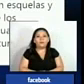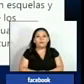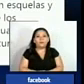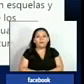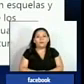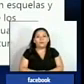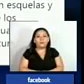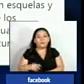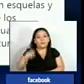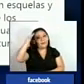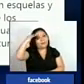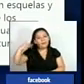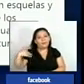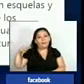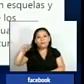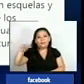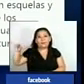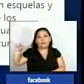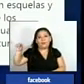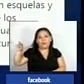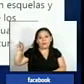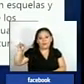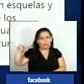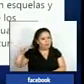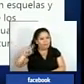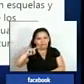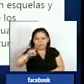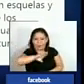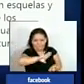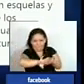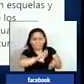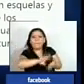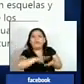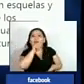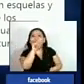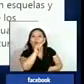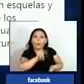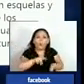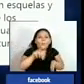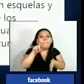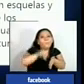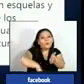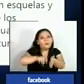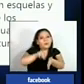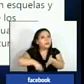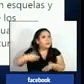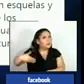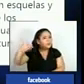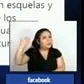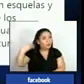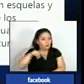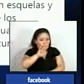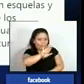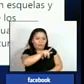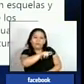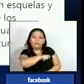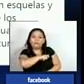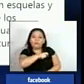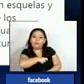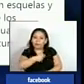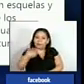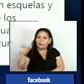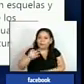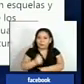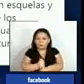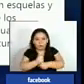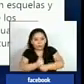tenemos a Ana Vélez, que dice que paguen los miles de dólares que deben en Esquelas y luego que hablen. Además, es obligación de los empresarios brindar la seguridad